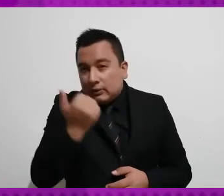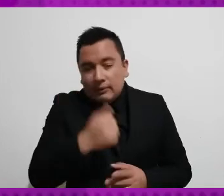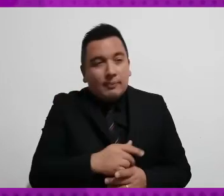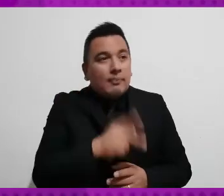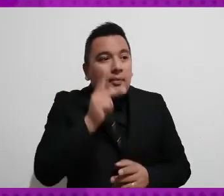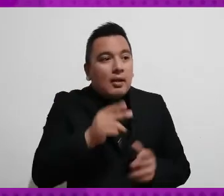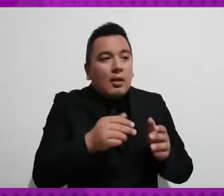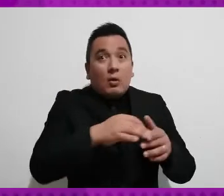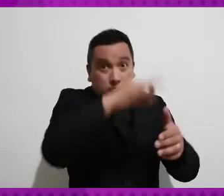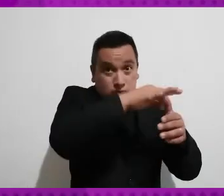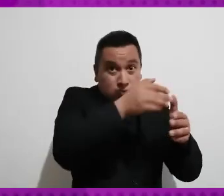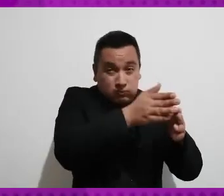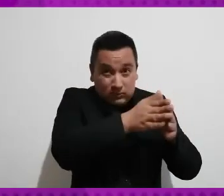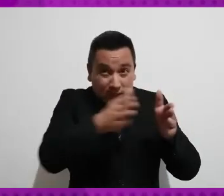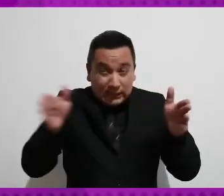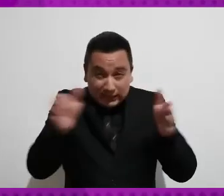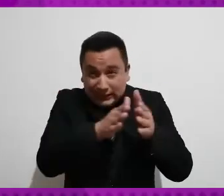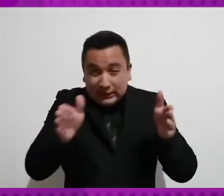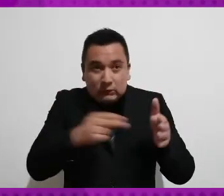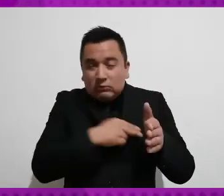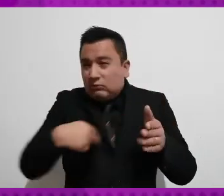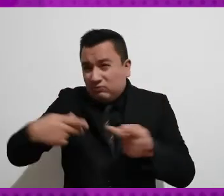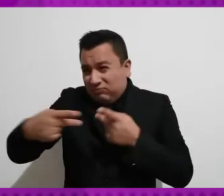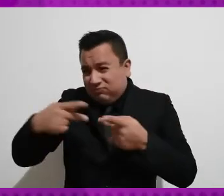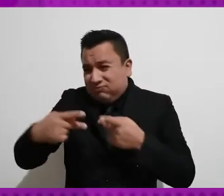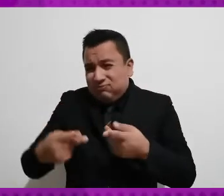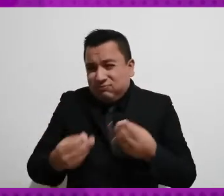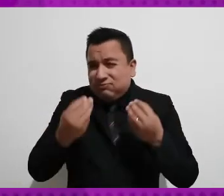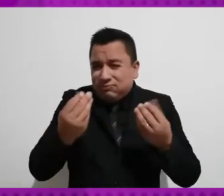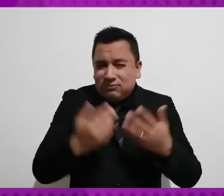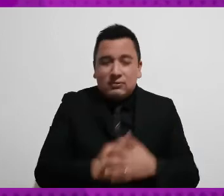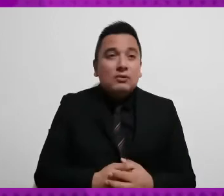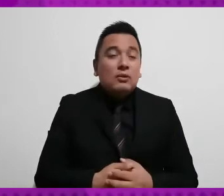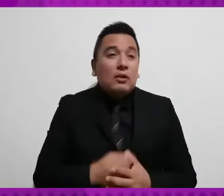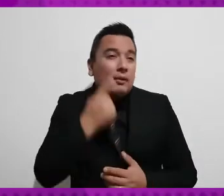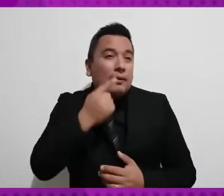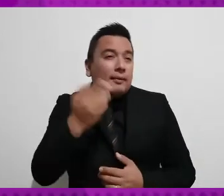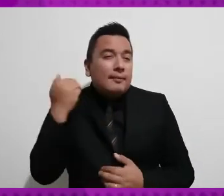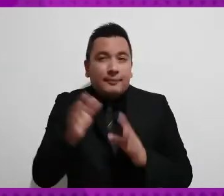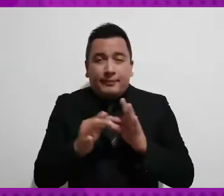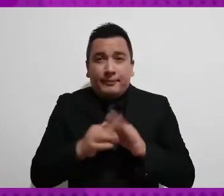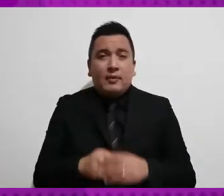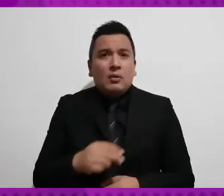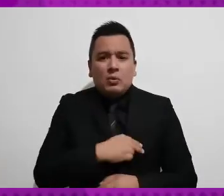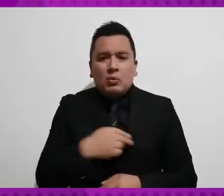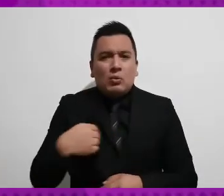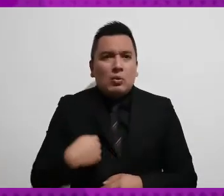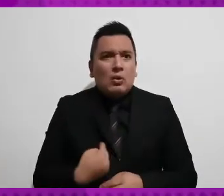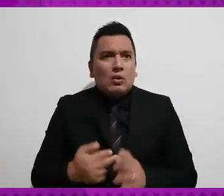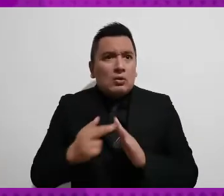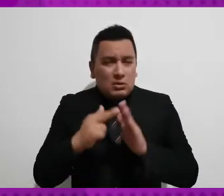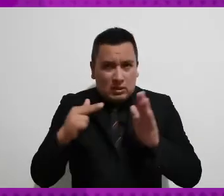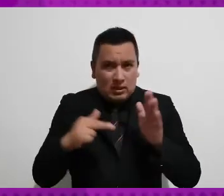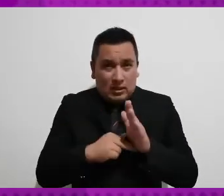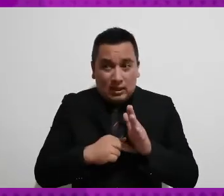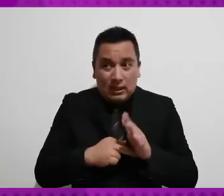que poco se sabe tal vez sobre cómo llegamos al día de la jornada electoral. Como te comentaba hace un rato, tenemos nosotros un protocolo de